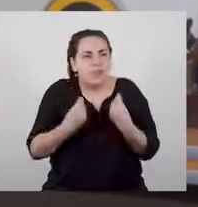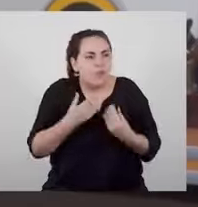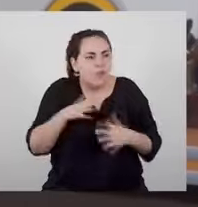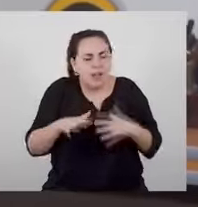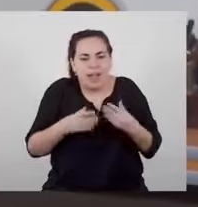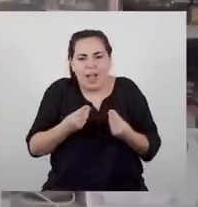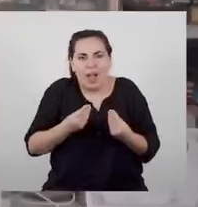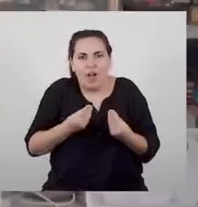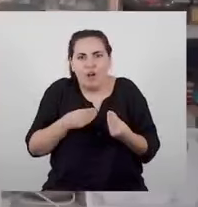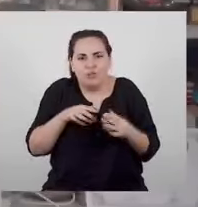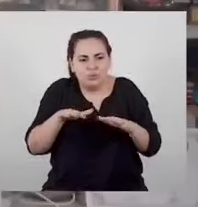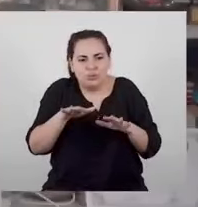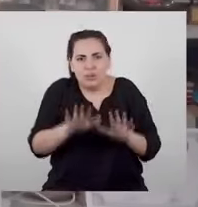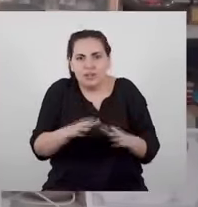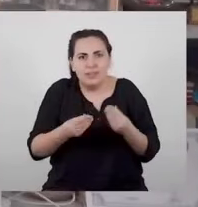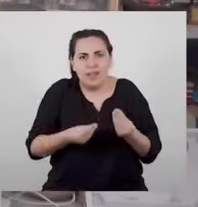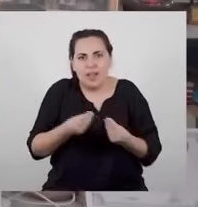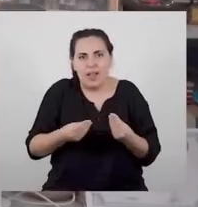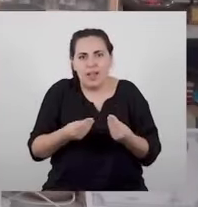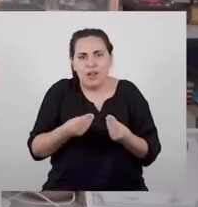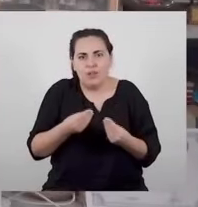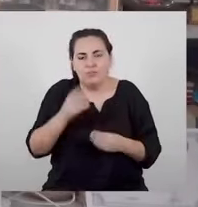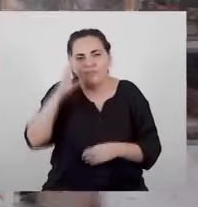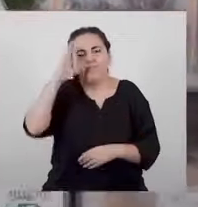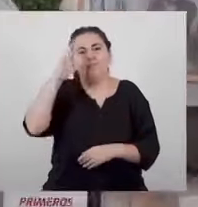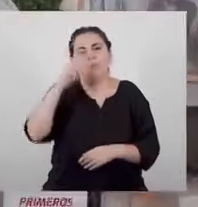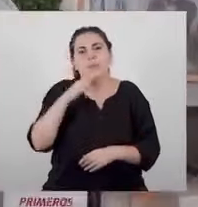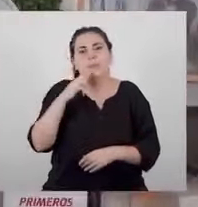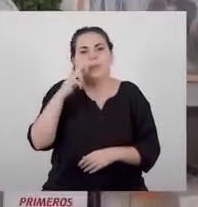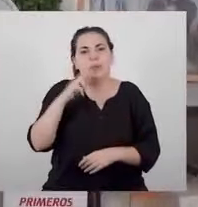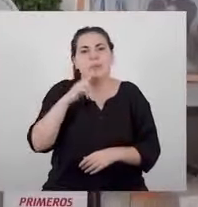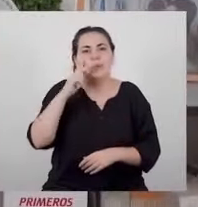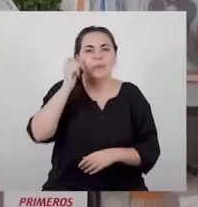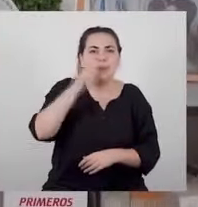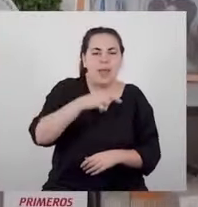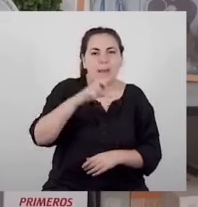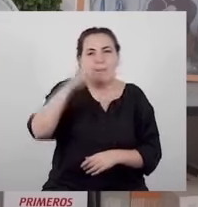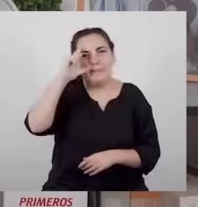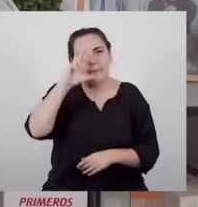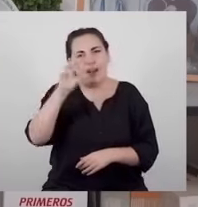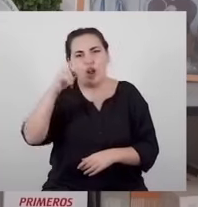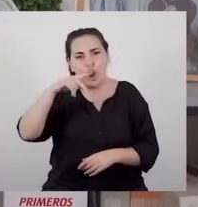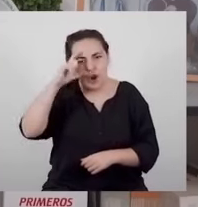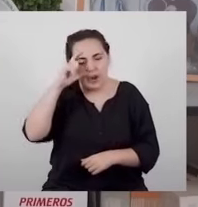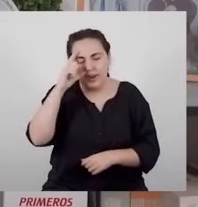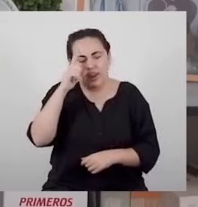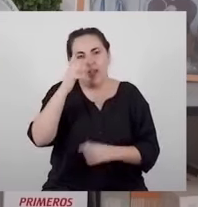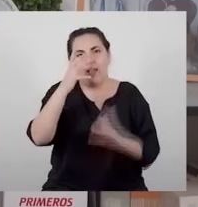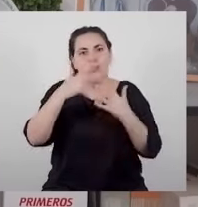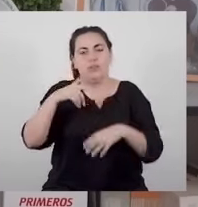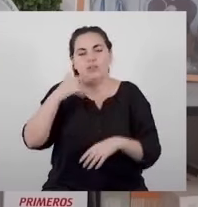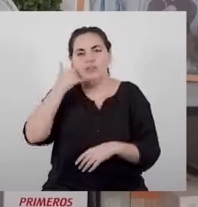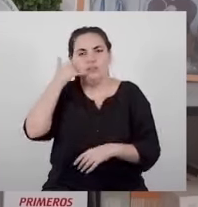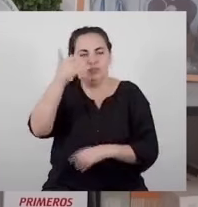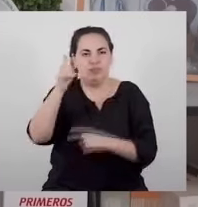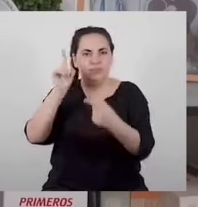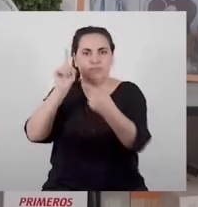en estos casos y nos acordamos de Vivian Perrone fue automático nos comunicamos con ella ella enseguida